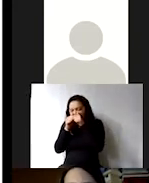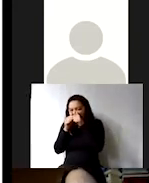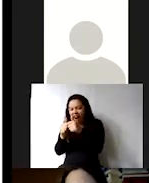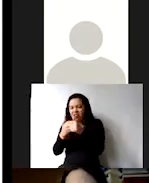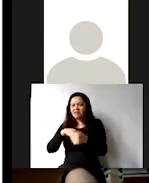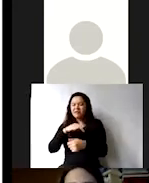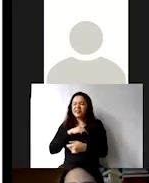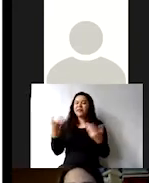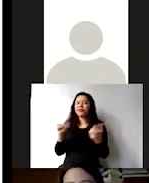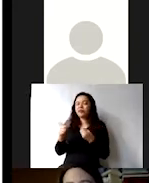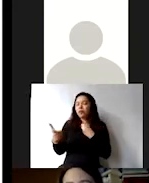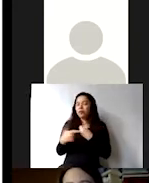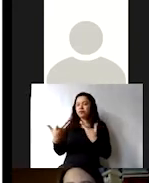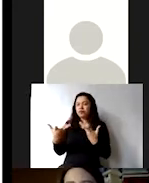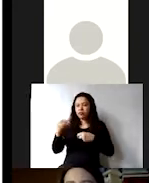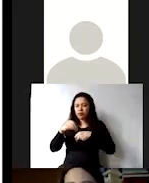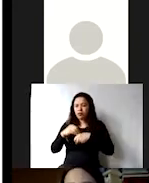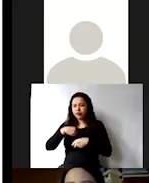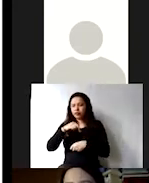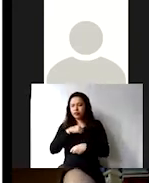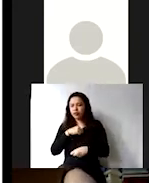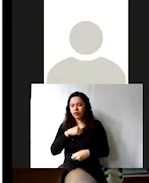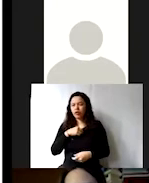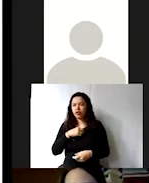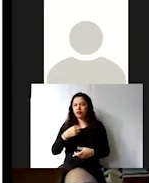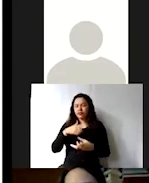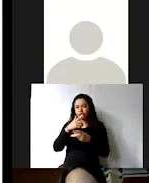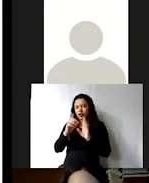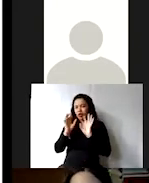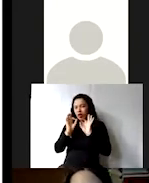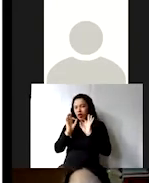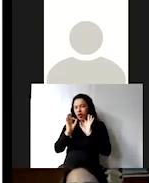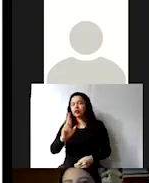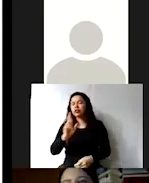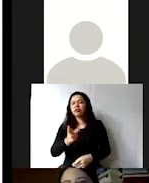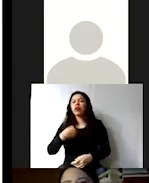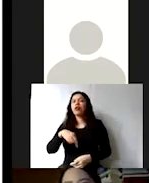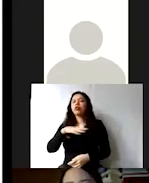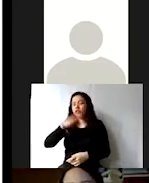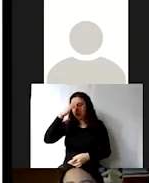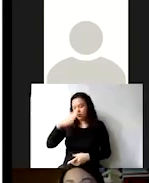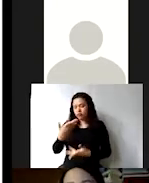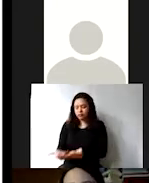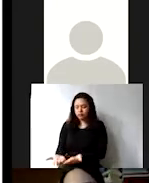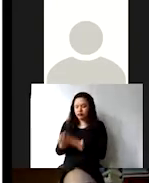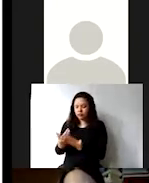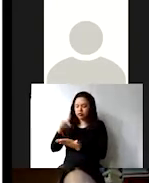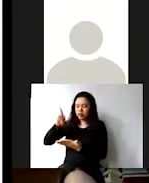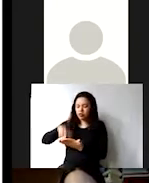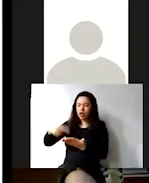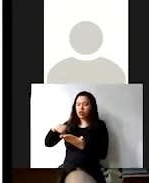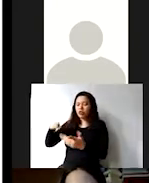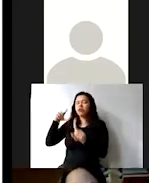algo que nos dé cuentas o nos haga saber cómo es que estoy cumpliendo con mi